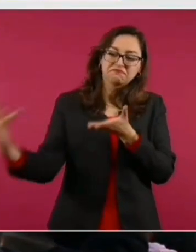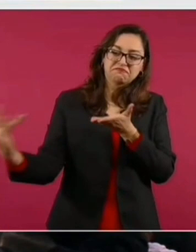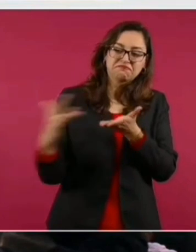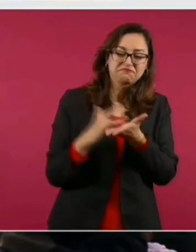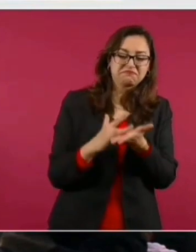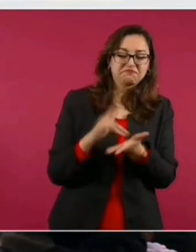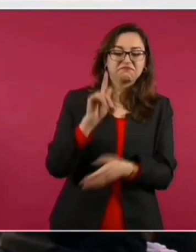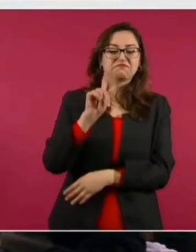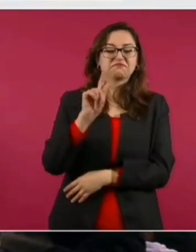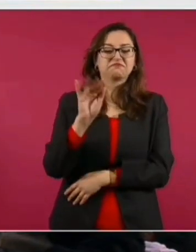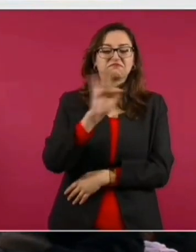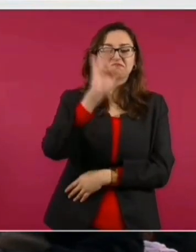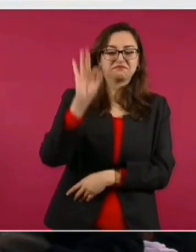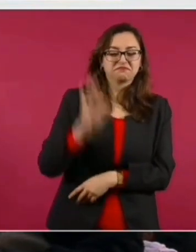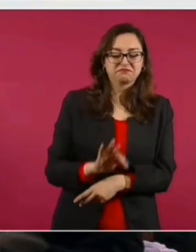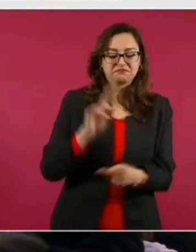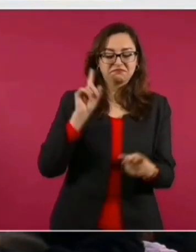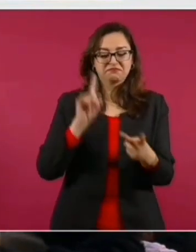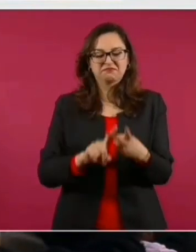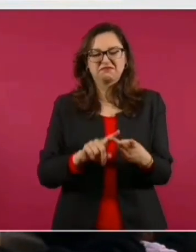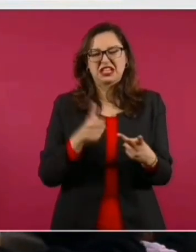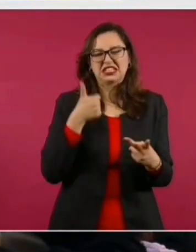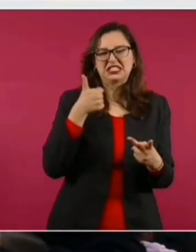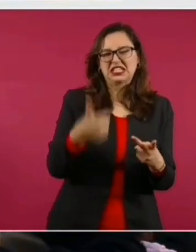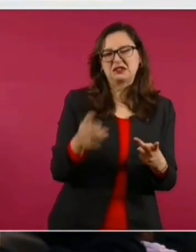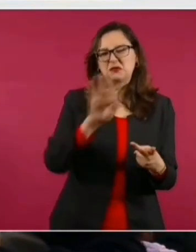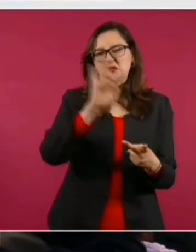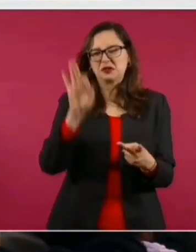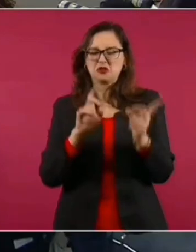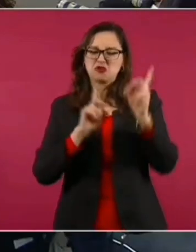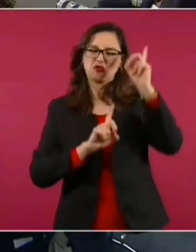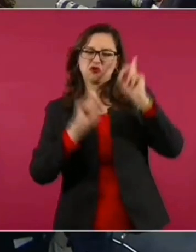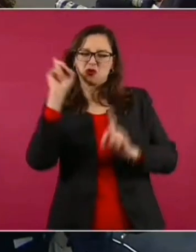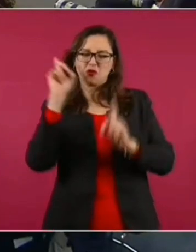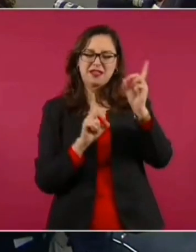24 en contra, 6 indecisos.